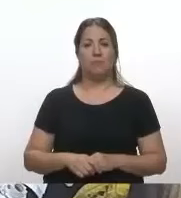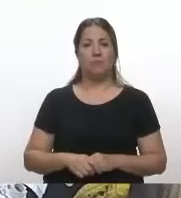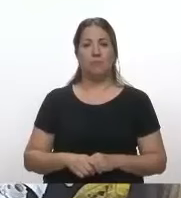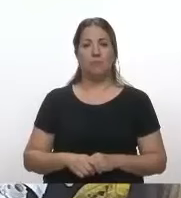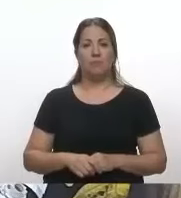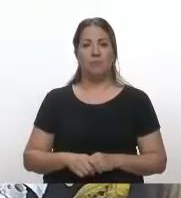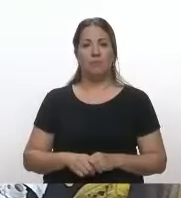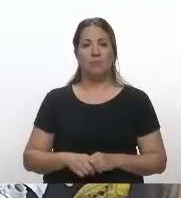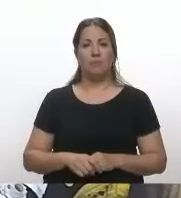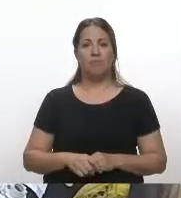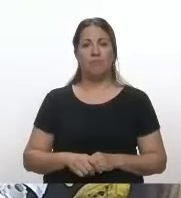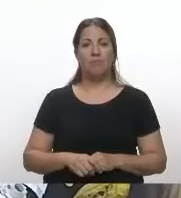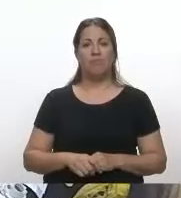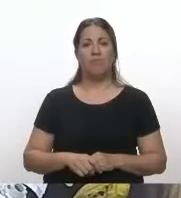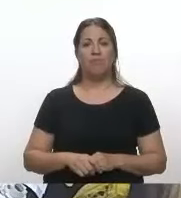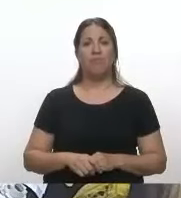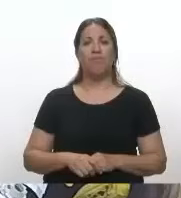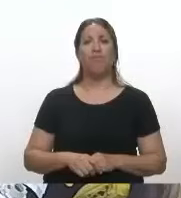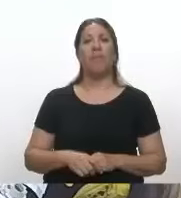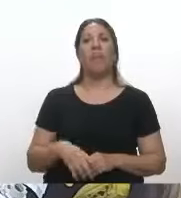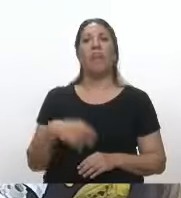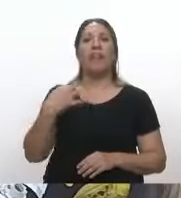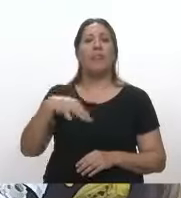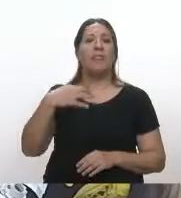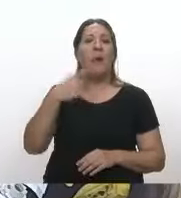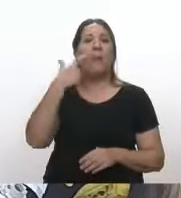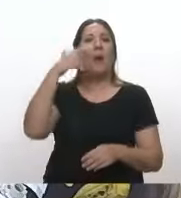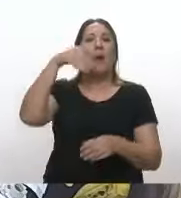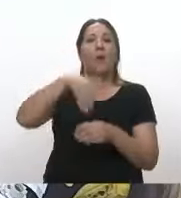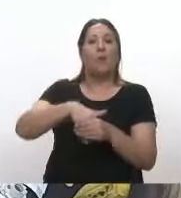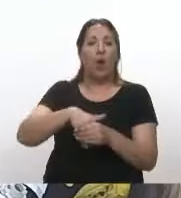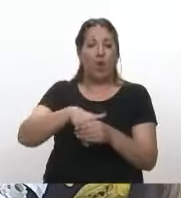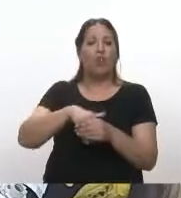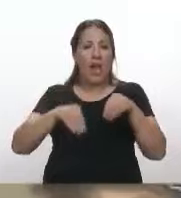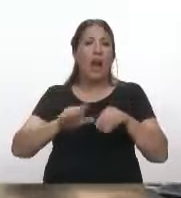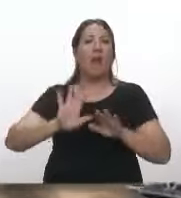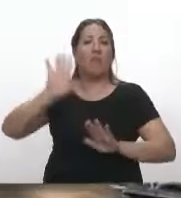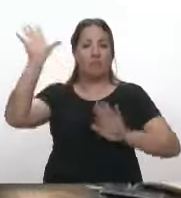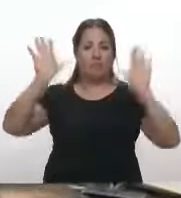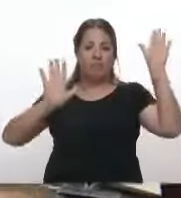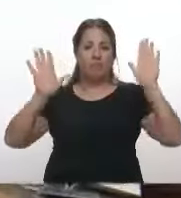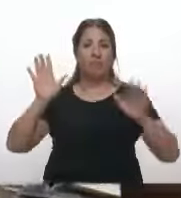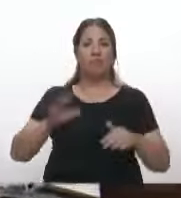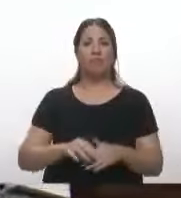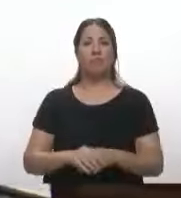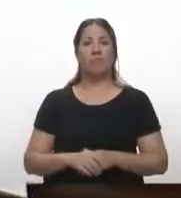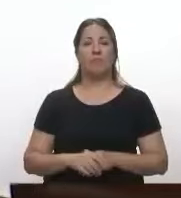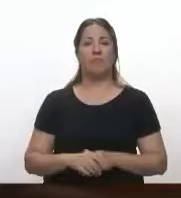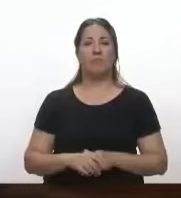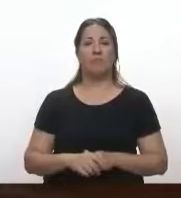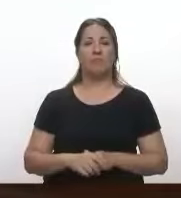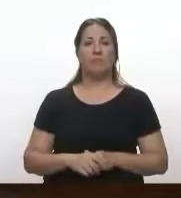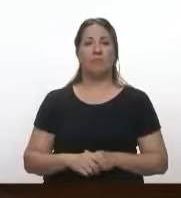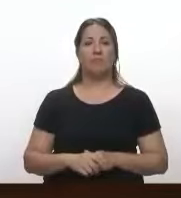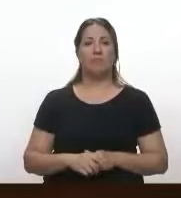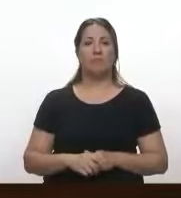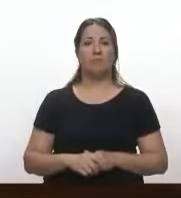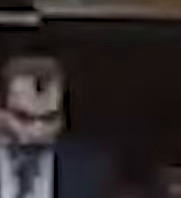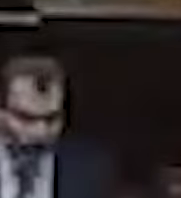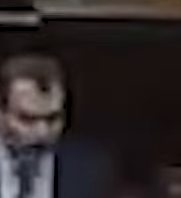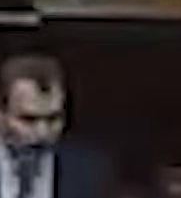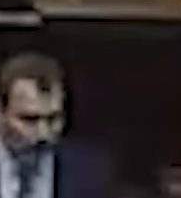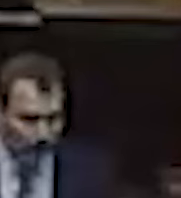presentes. Corresponde entonces votar la habilitación sobre tablas a mano alzada. Los 2/3 no aparecen en el video y